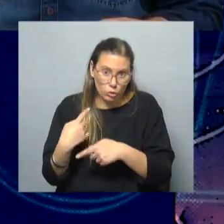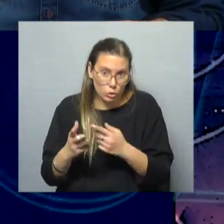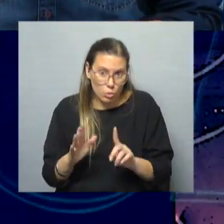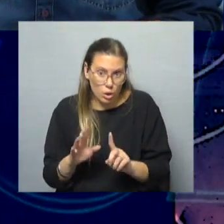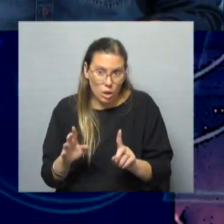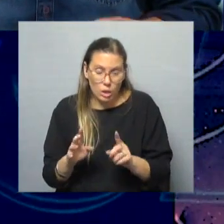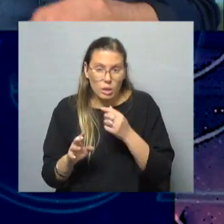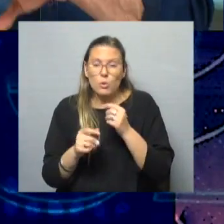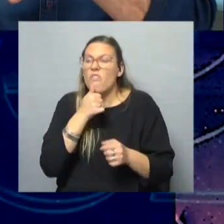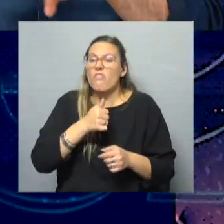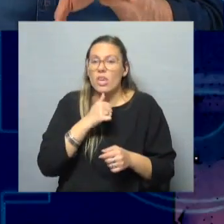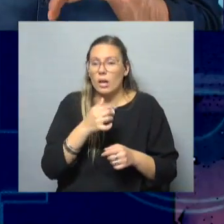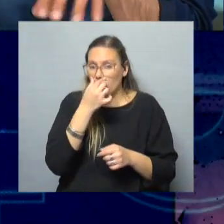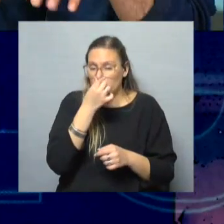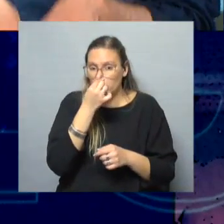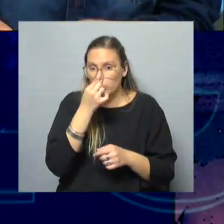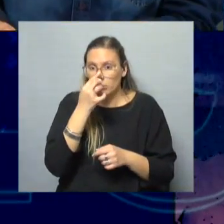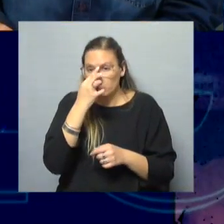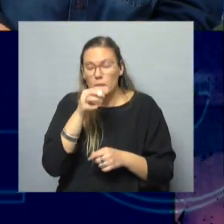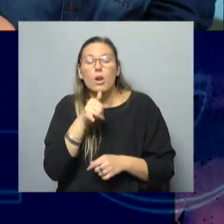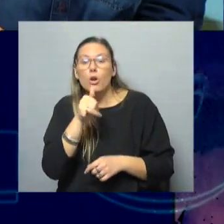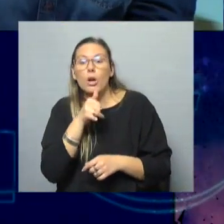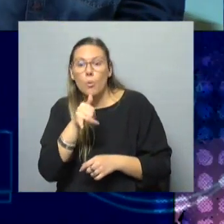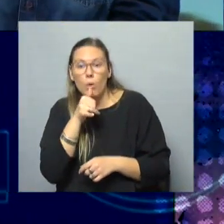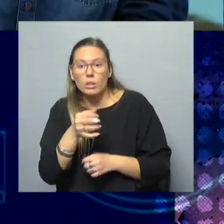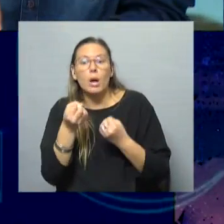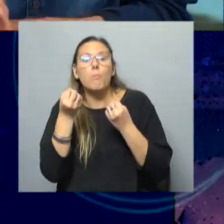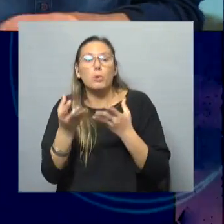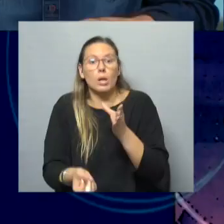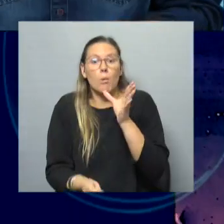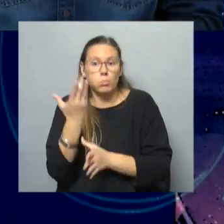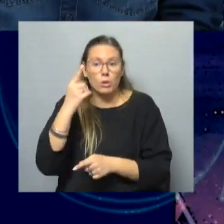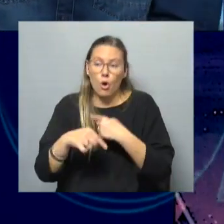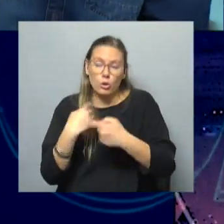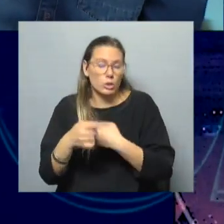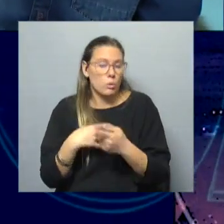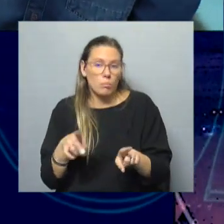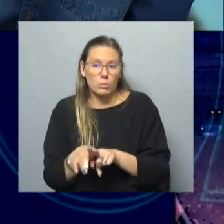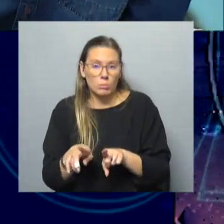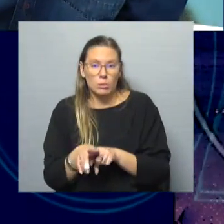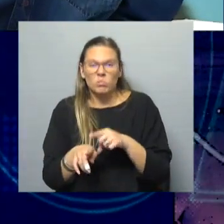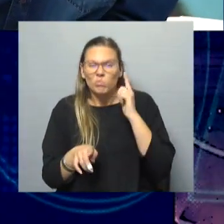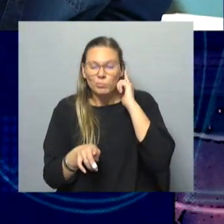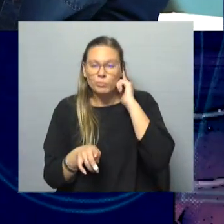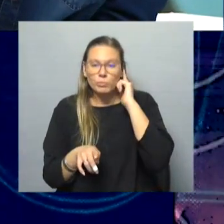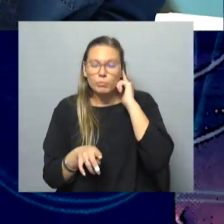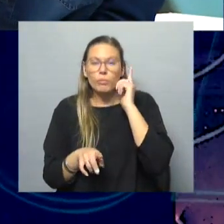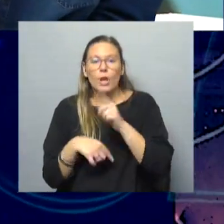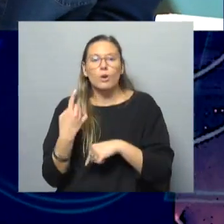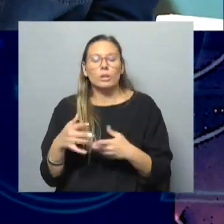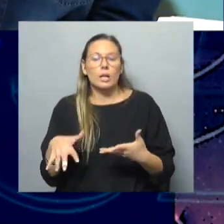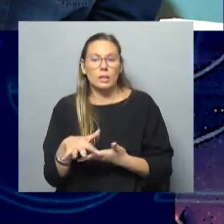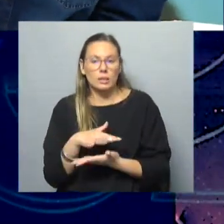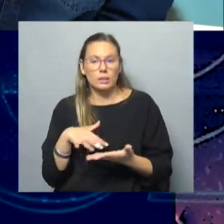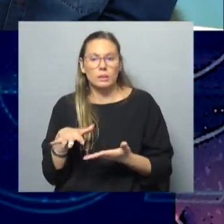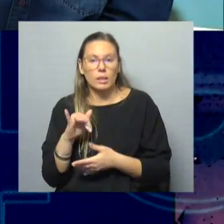pasó, sí, se movió nada. De lo que cuenta de por qué la creó a hoy no se movió nada. Total. Está. Y luego hay otro episodio que me parece